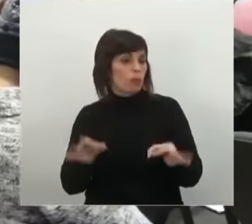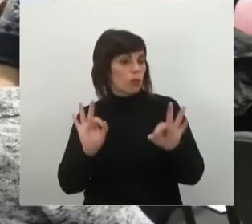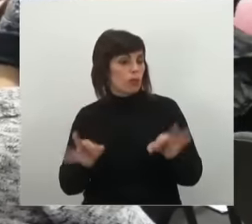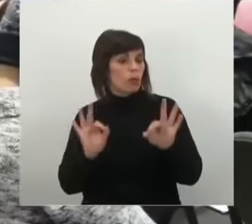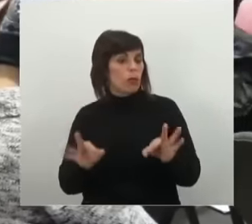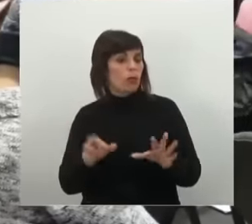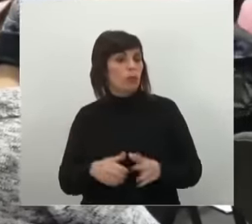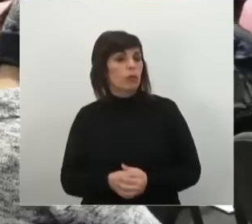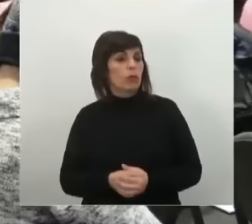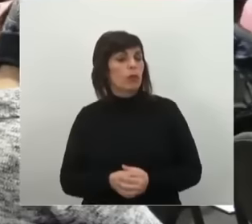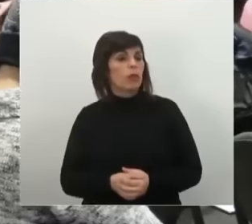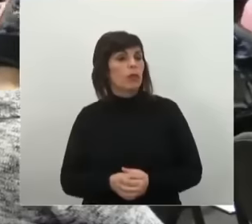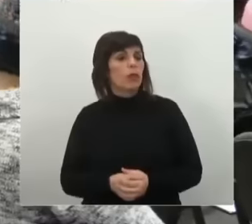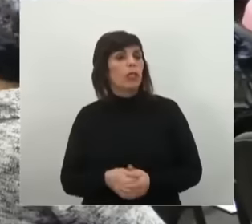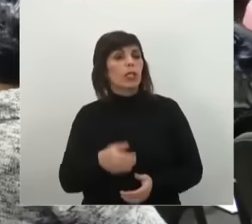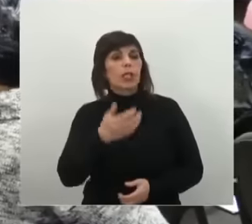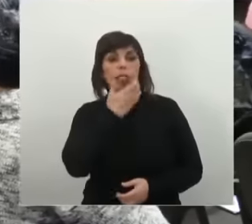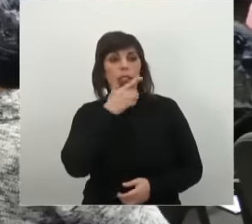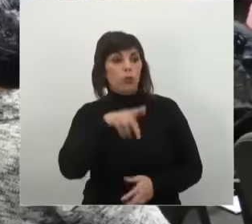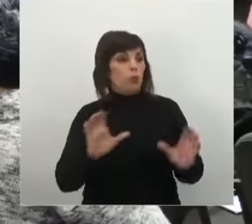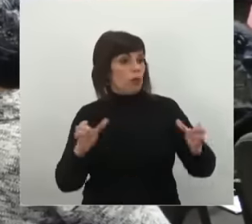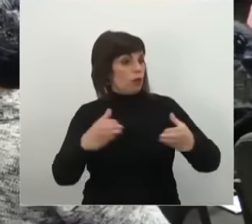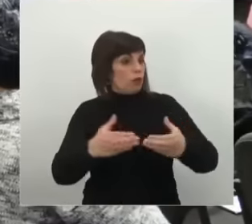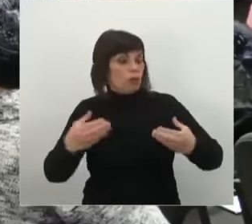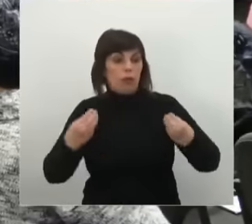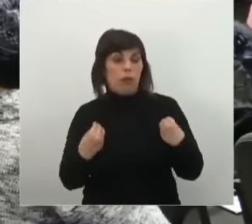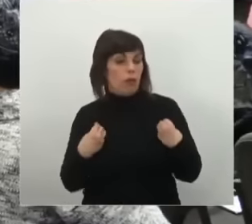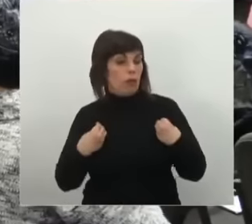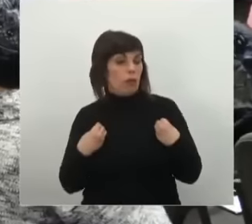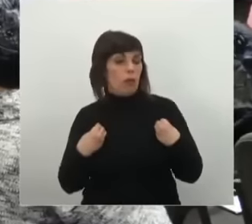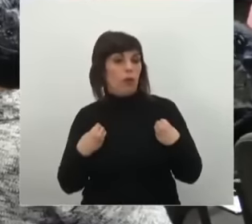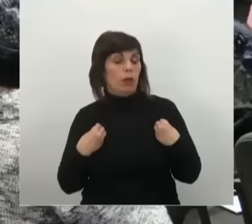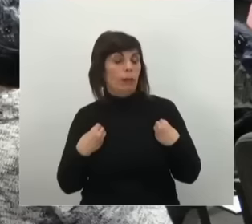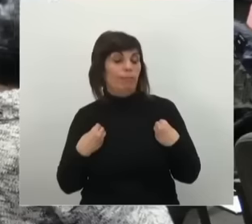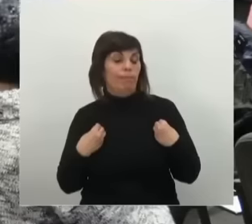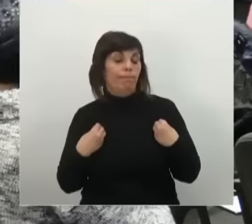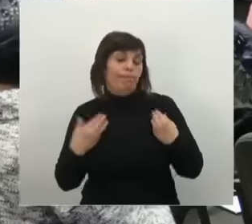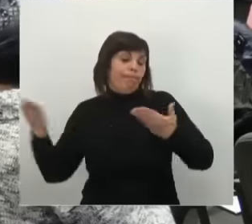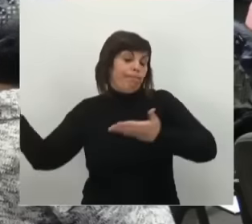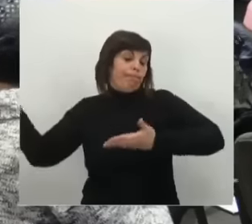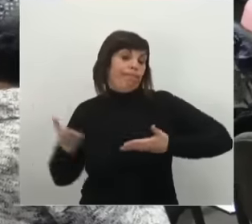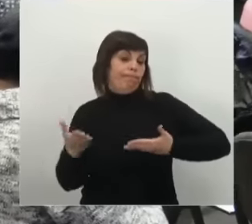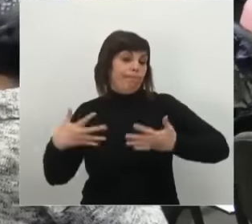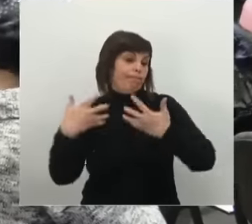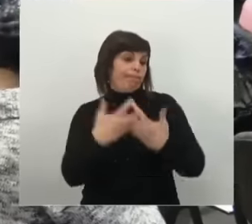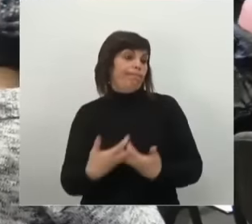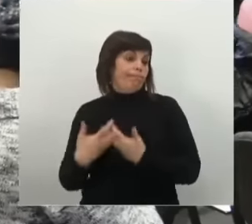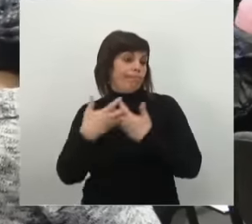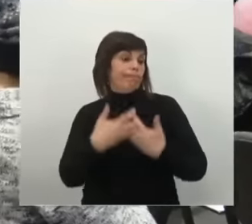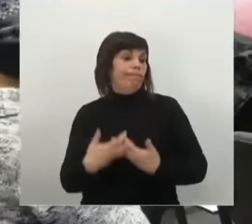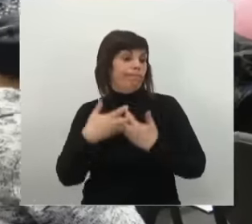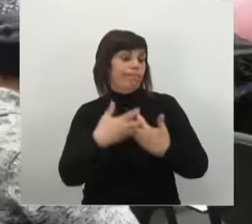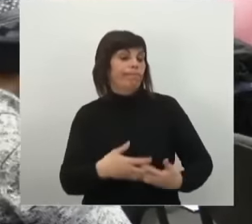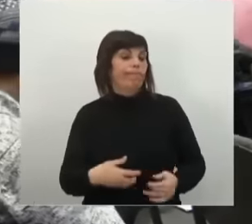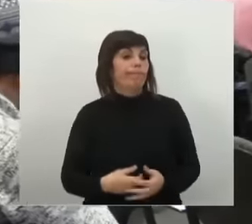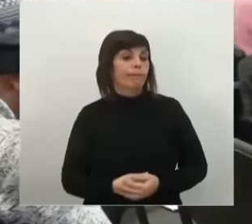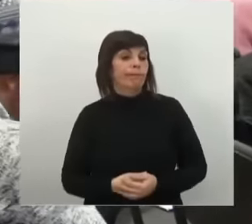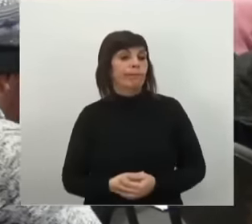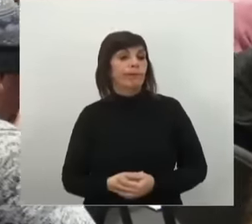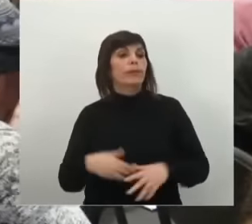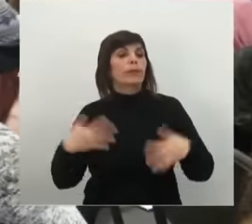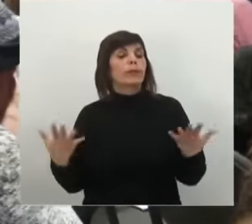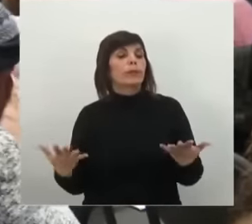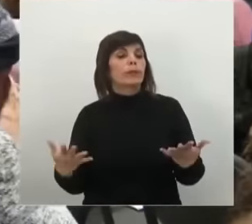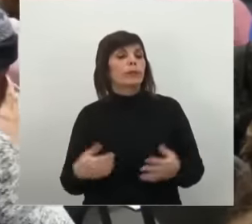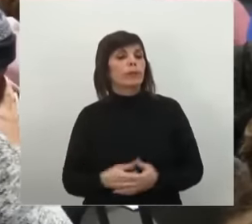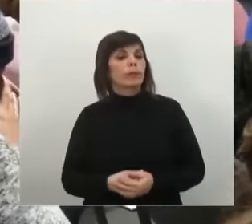mientras te estés en este planeta Bienvenido a la guerra ha habido vale pero lo que no